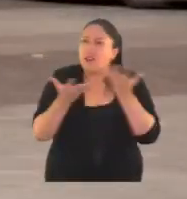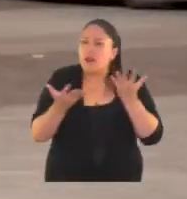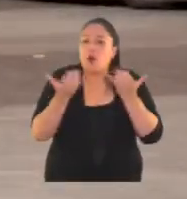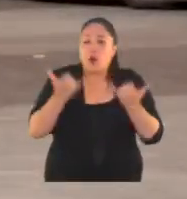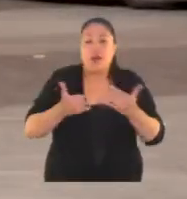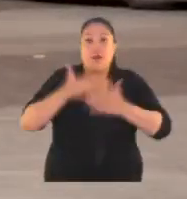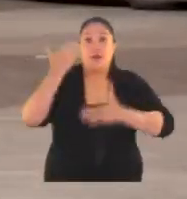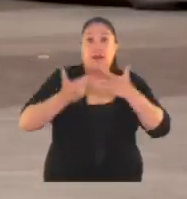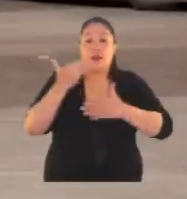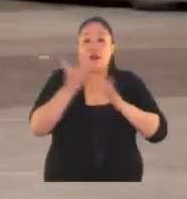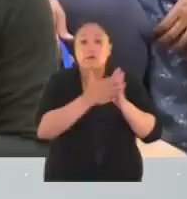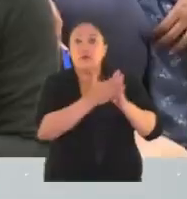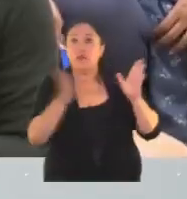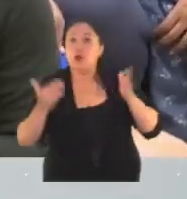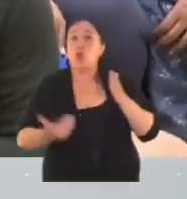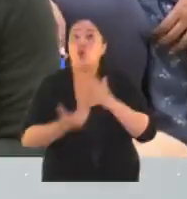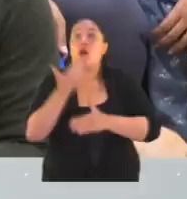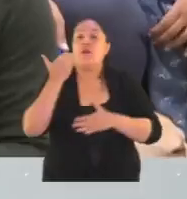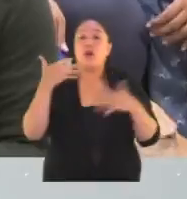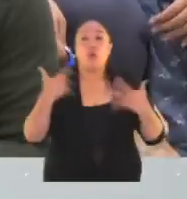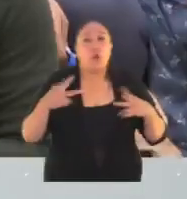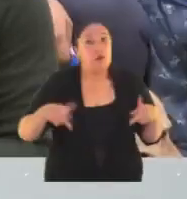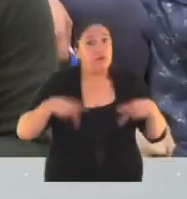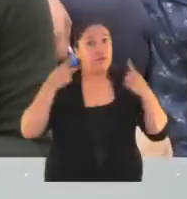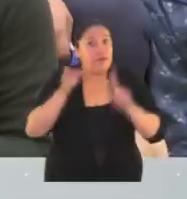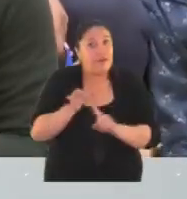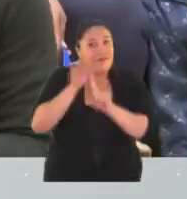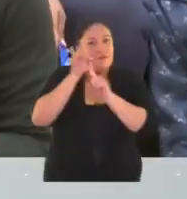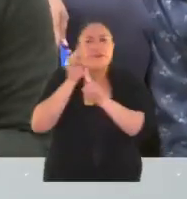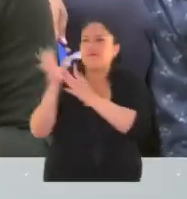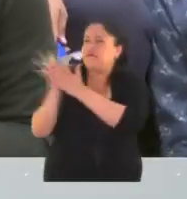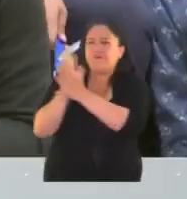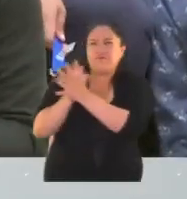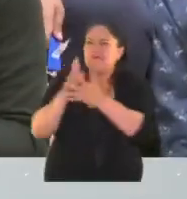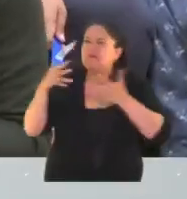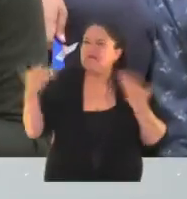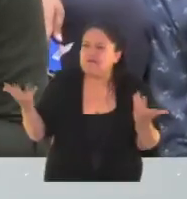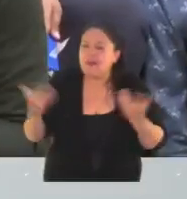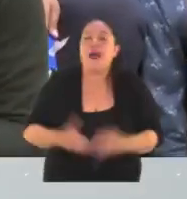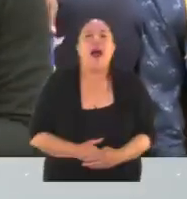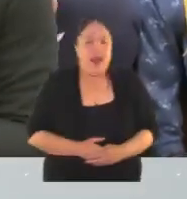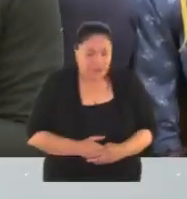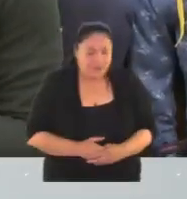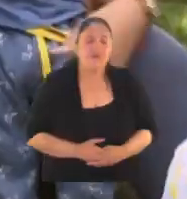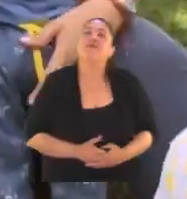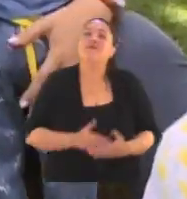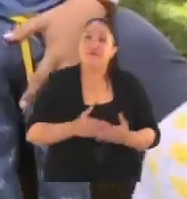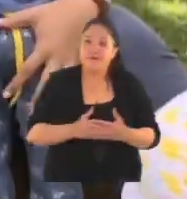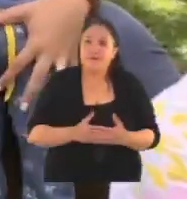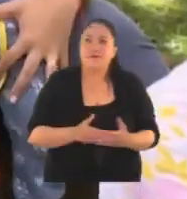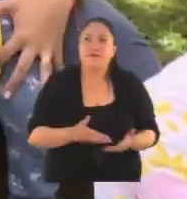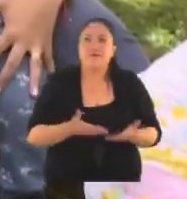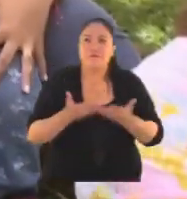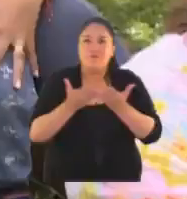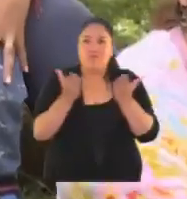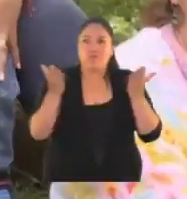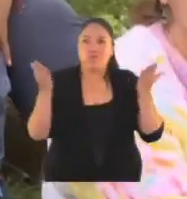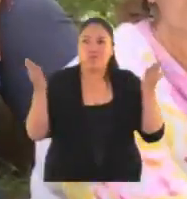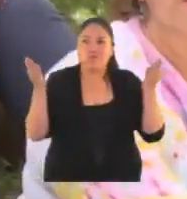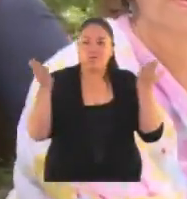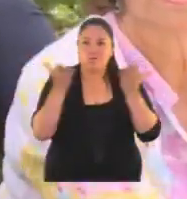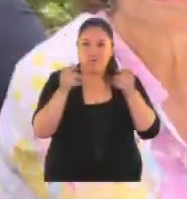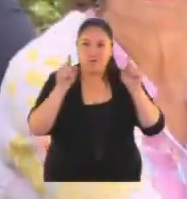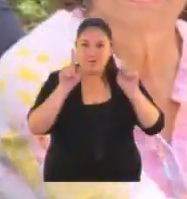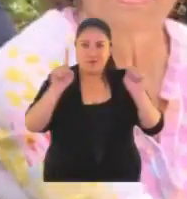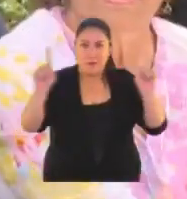hoy empiezan una nueva vida, una vida muy especial. Cuéntenos de quién se trata. Sí, Nancy, pues mire, se trata de Gandalf, Joe,